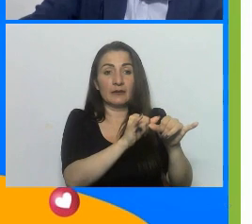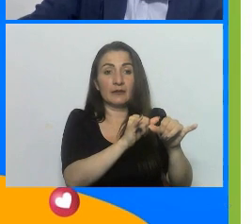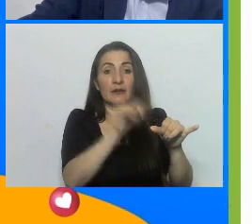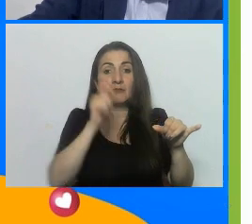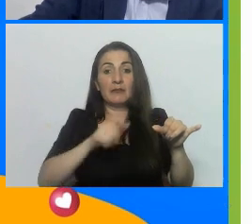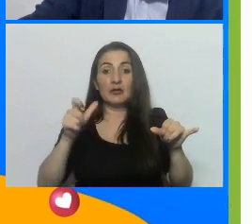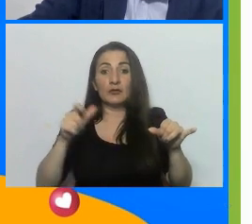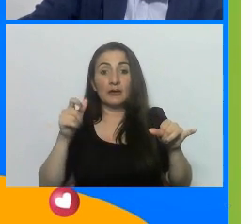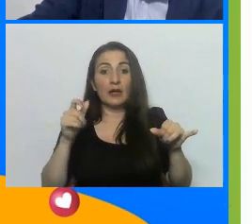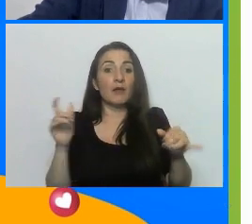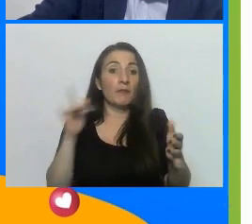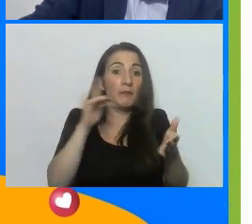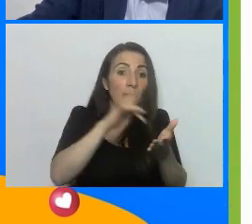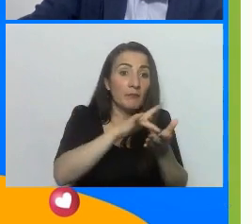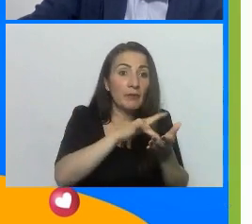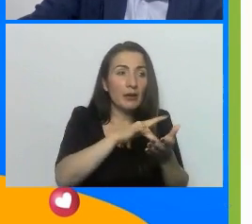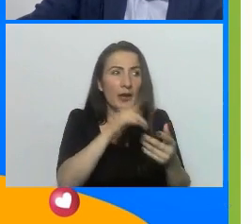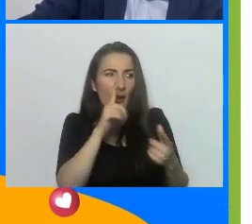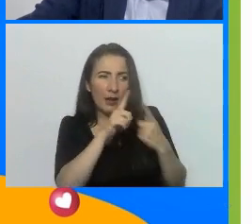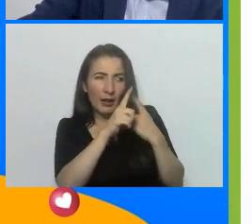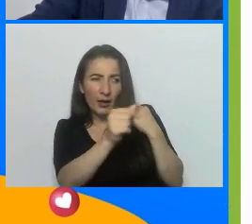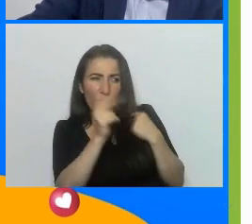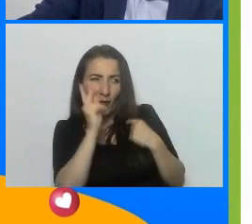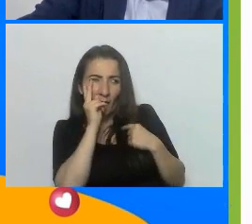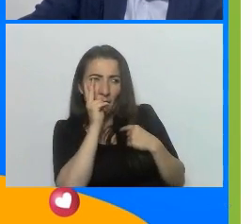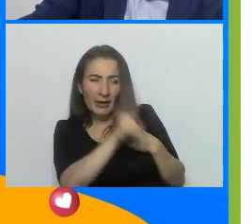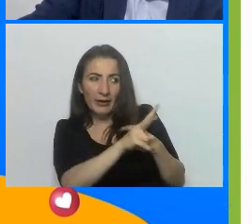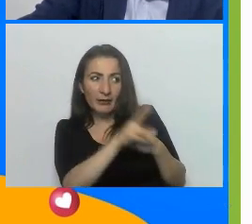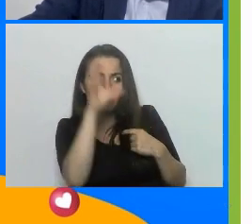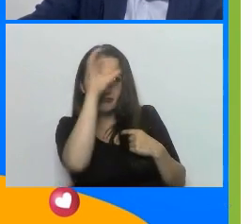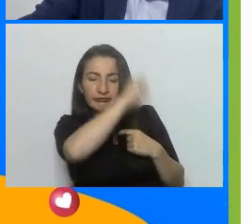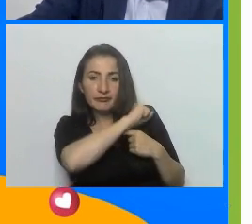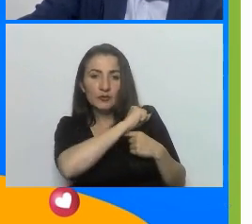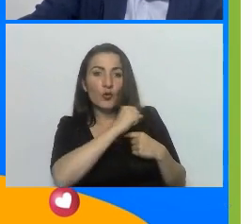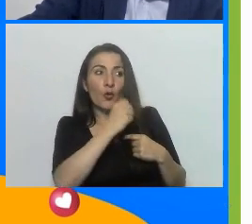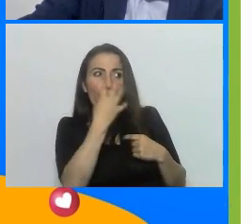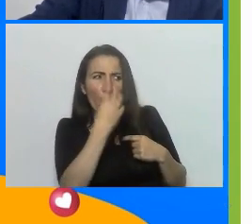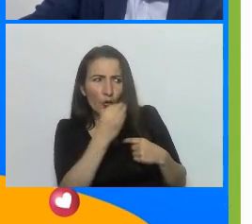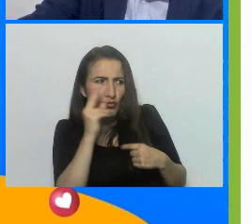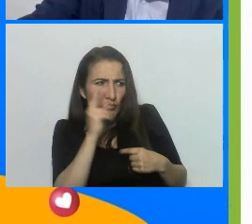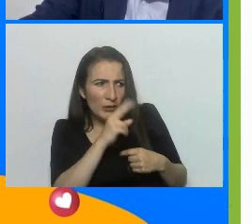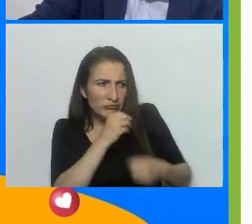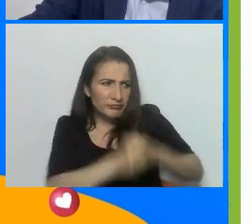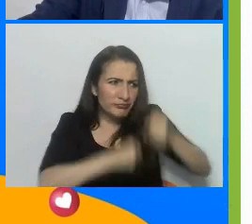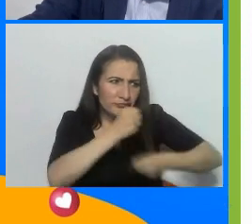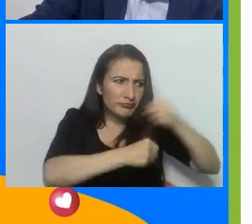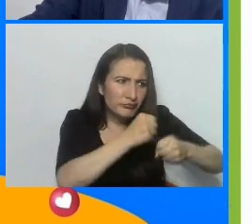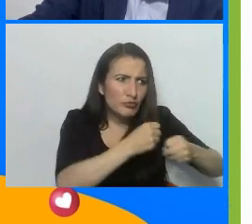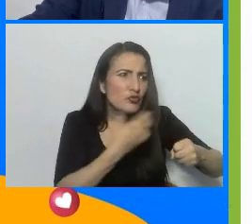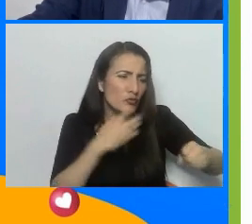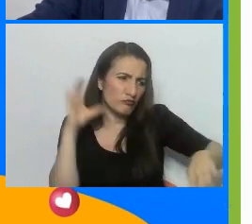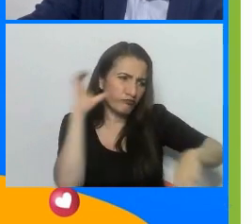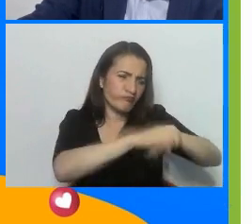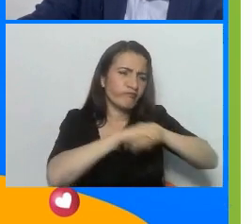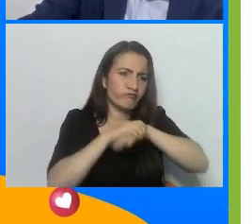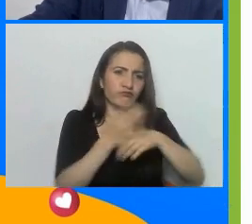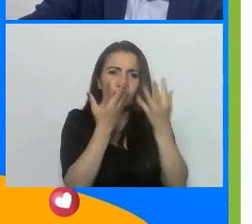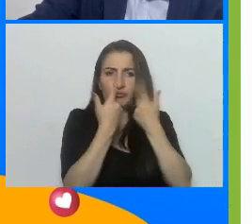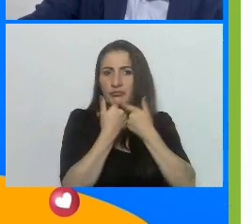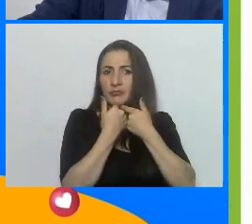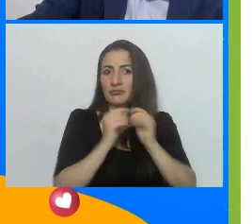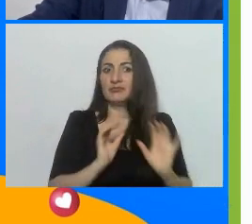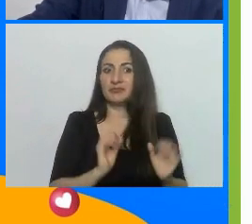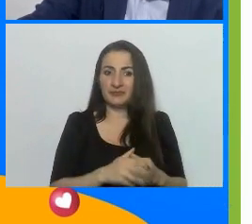papaya, o sea, no pueden dar la posibilidad de que a lo lejos se vean, porque un predador como un oso inmediatamente lo va a perseguir y se lo va, ¿ya? Entonces,